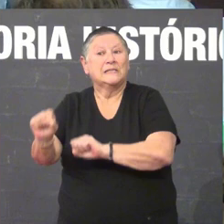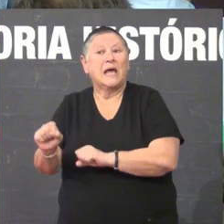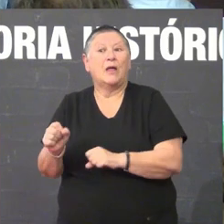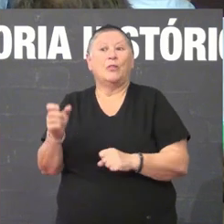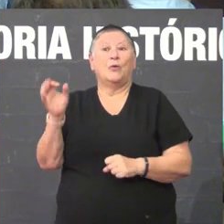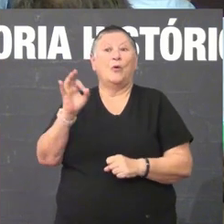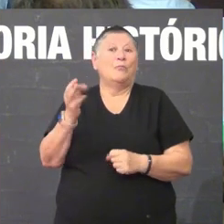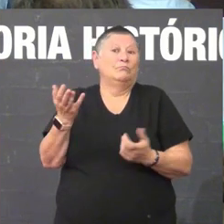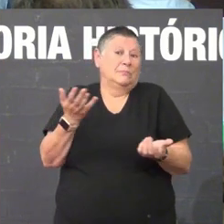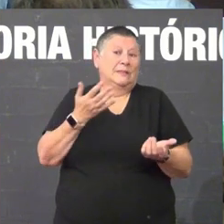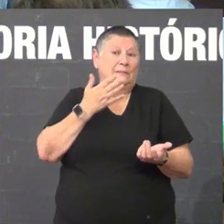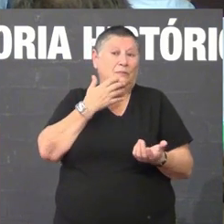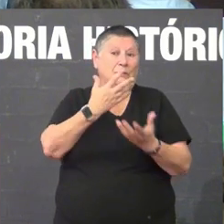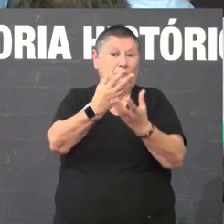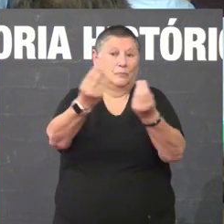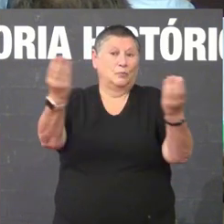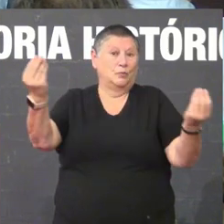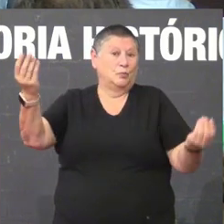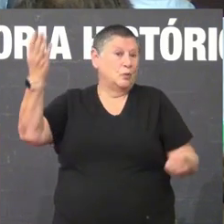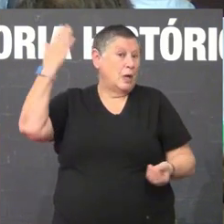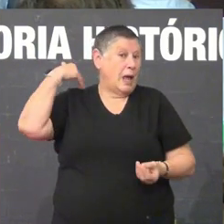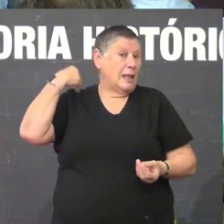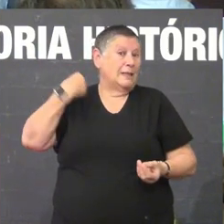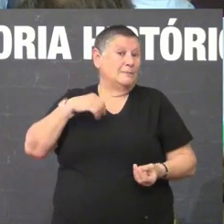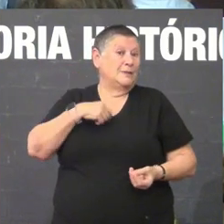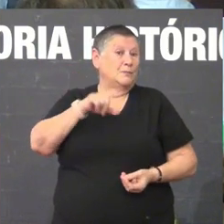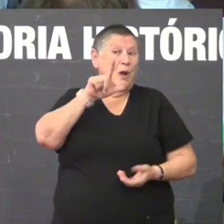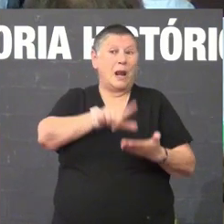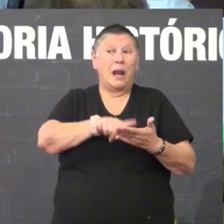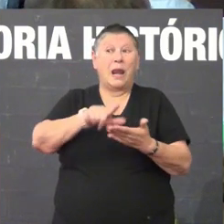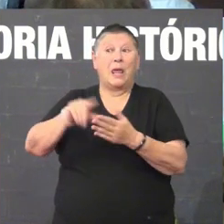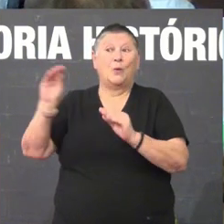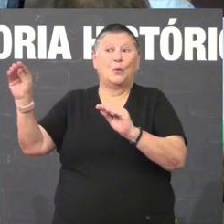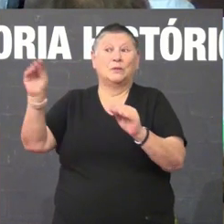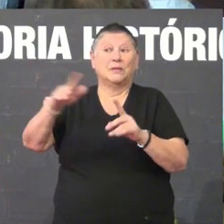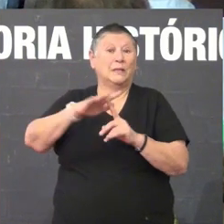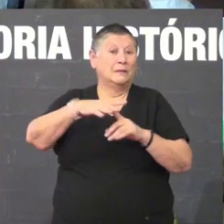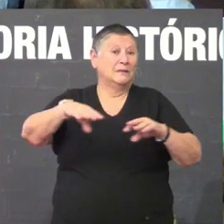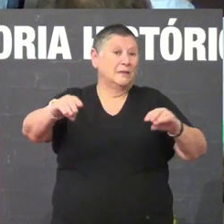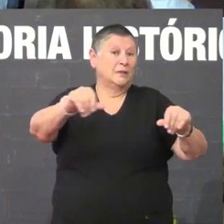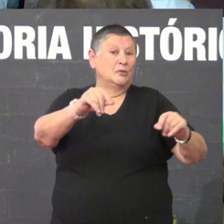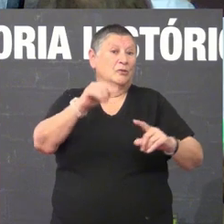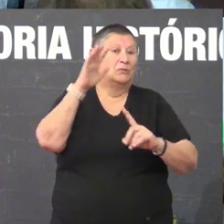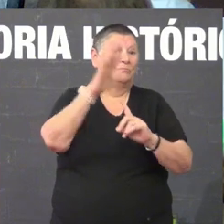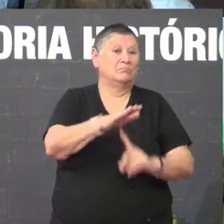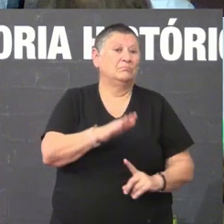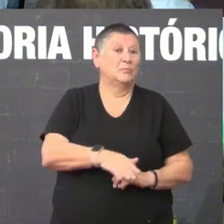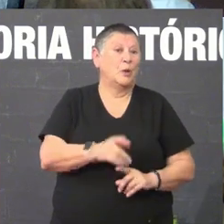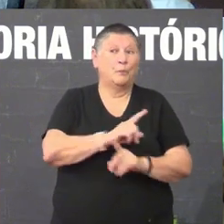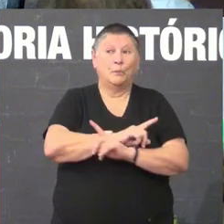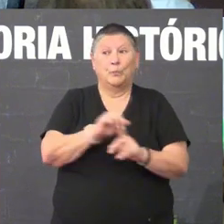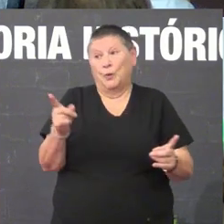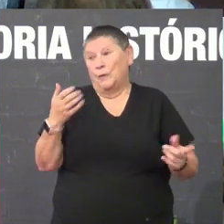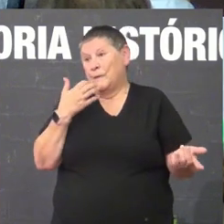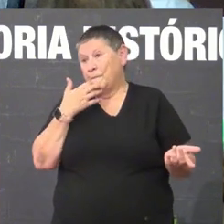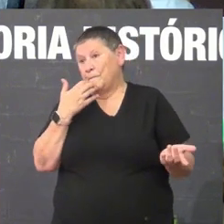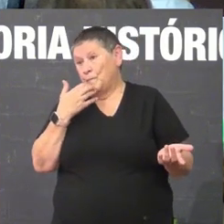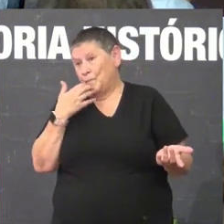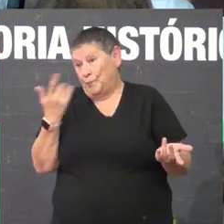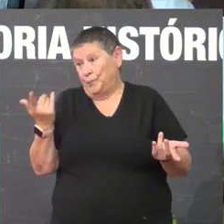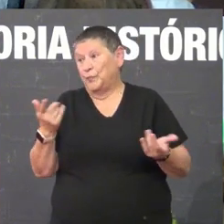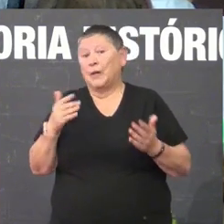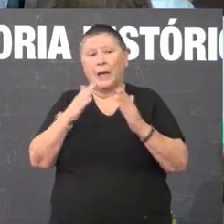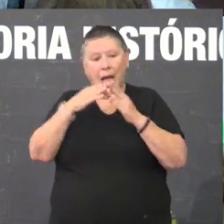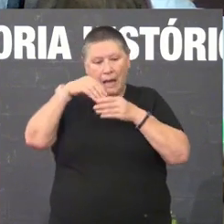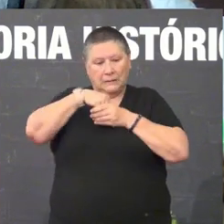ha sucedido en el pasado con las propias lenguas no en algunos territorios que estaban consideradas como que bueno eso hablarlo en tu casa no